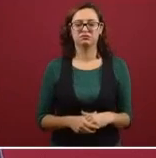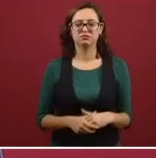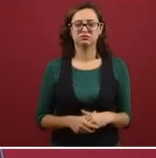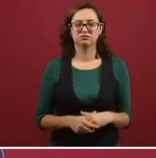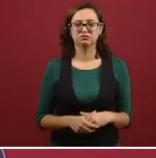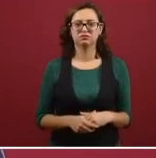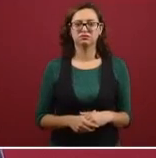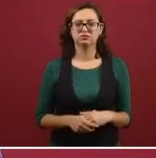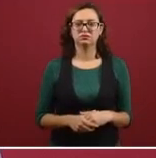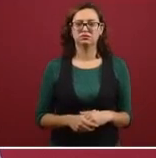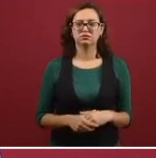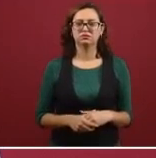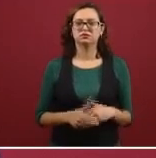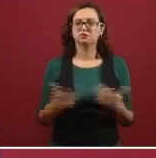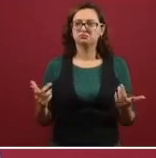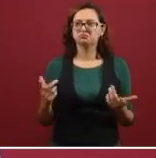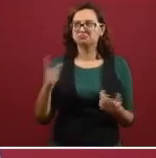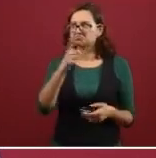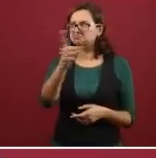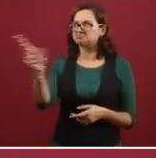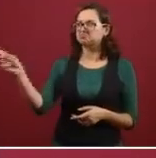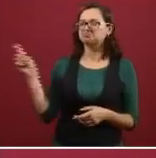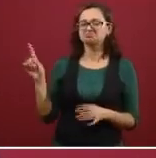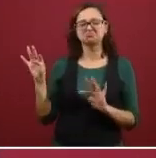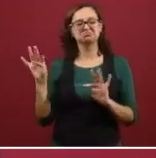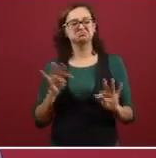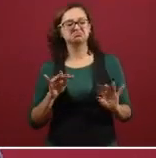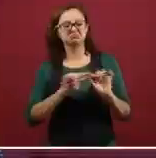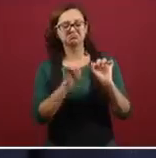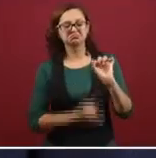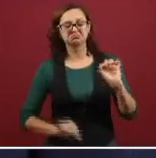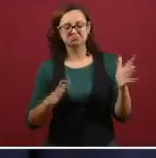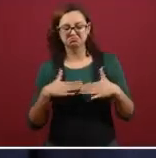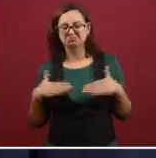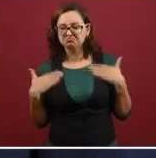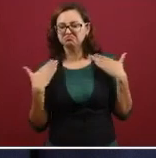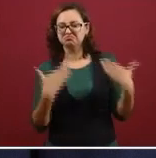Hay confianza en el país. ¿Y saben por qué hay confianza en el país?